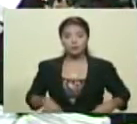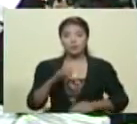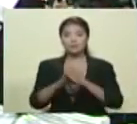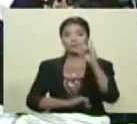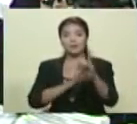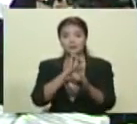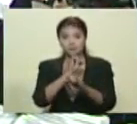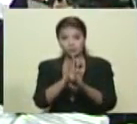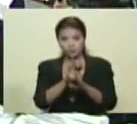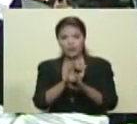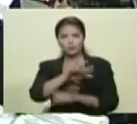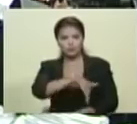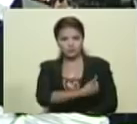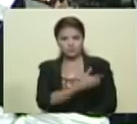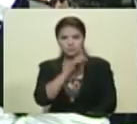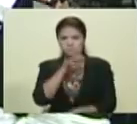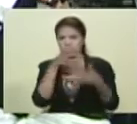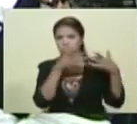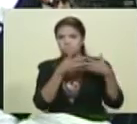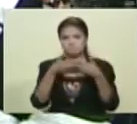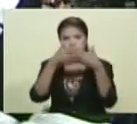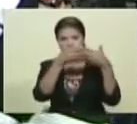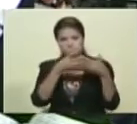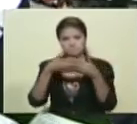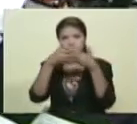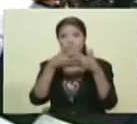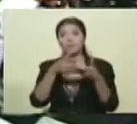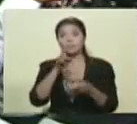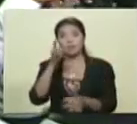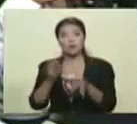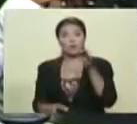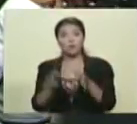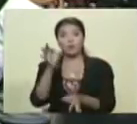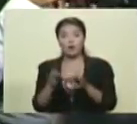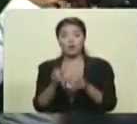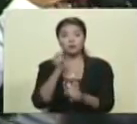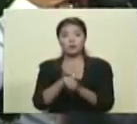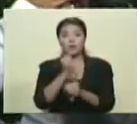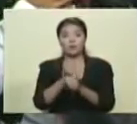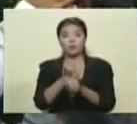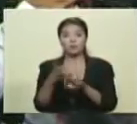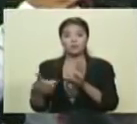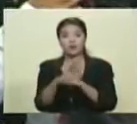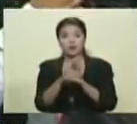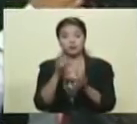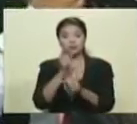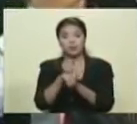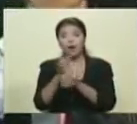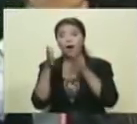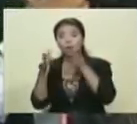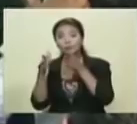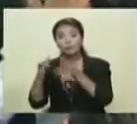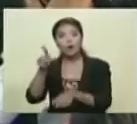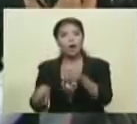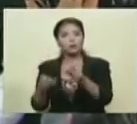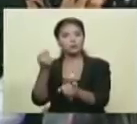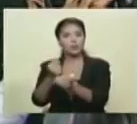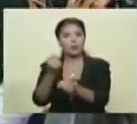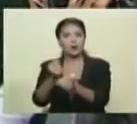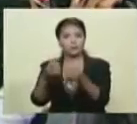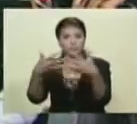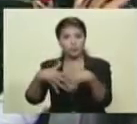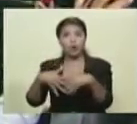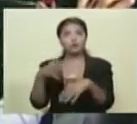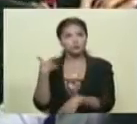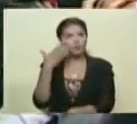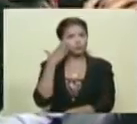Universidad de Pittsburgh. Asimismo, soy abogado en derecho laboral y asesoro al Sindicato de Trabajadores Siderúrgicos, y yo sé que usted es